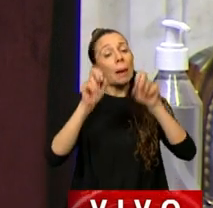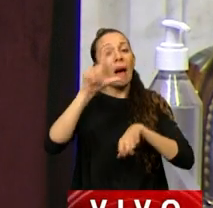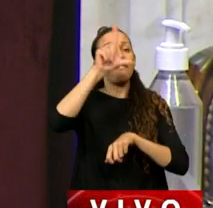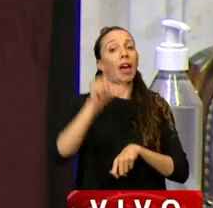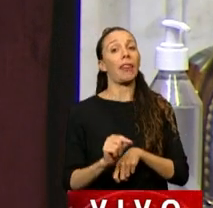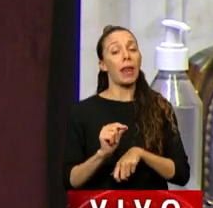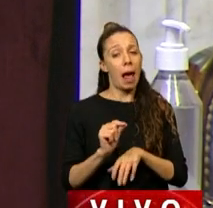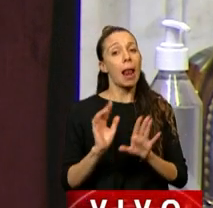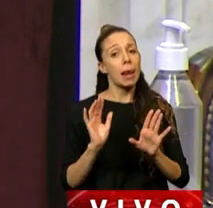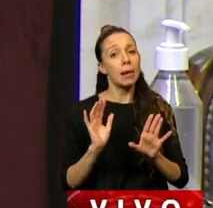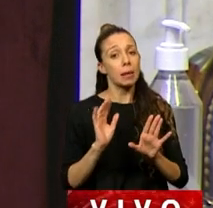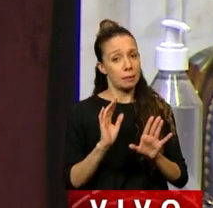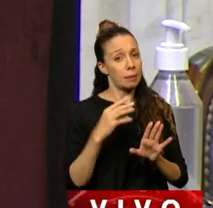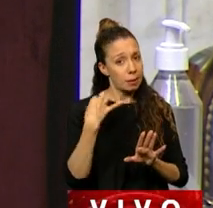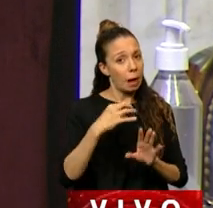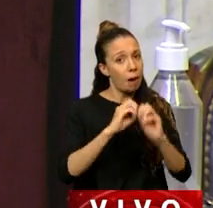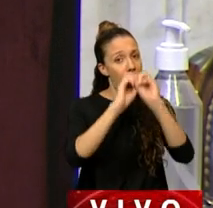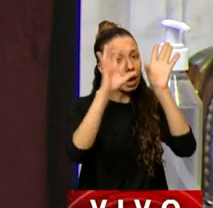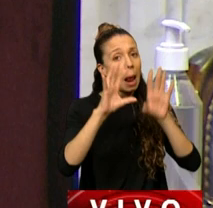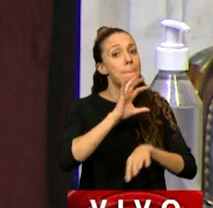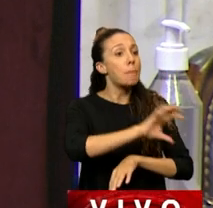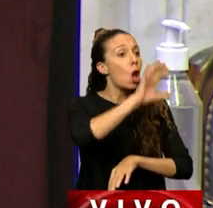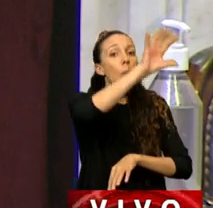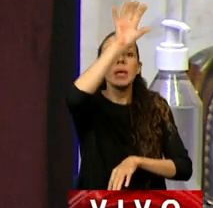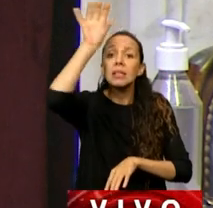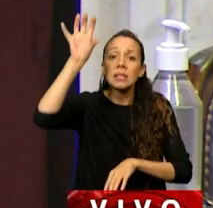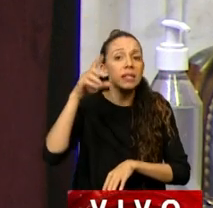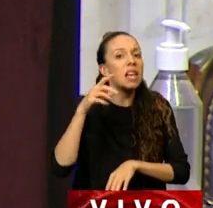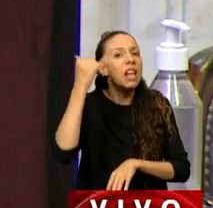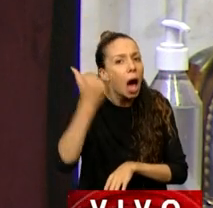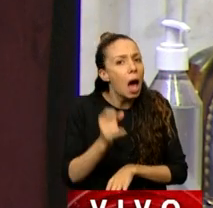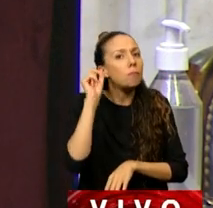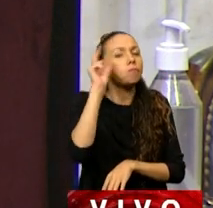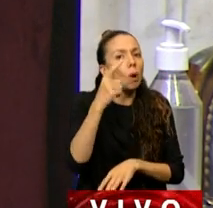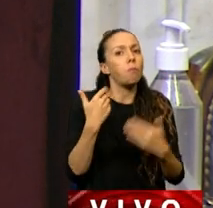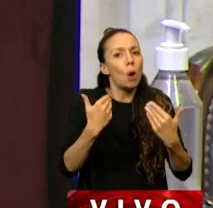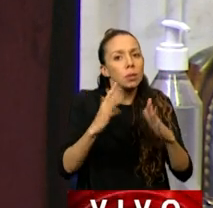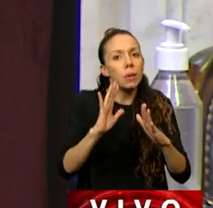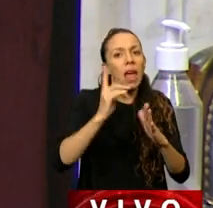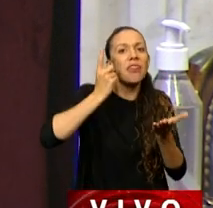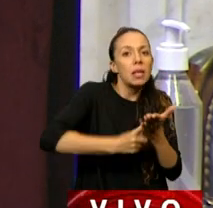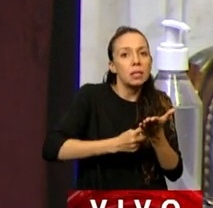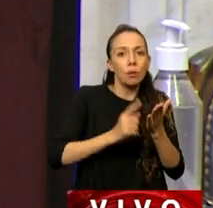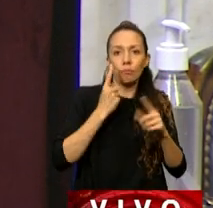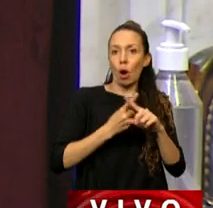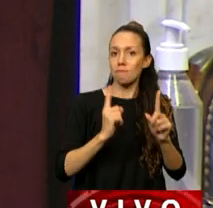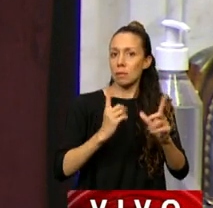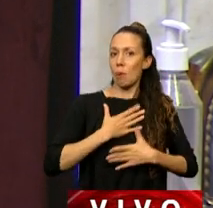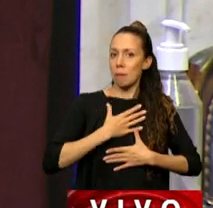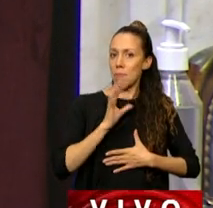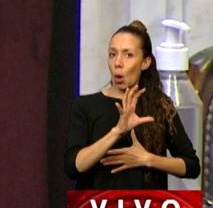provincias tienen su capacidad para decidir sobre estos temas, se habla de que hay un Consejo Federal donde van a